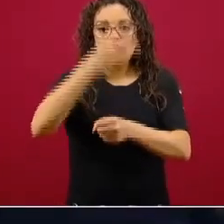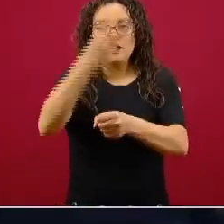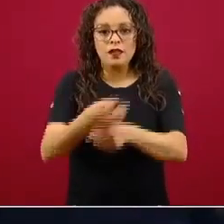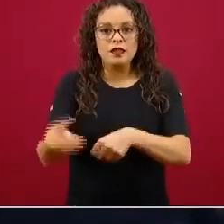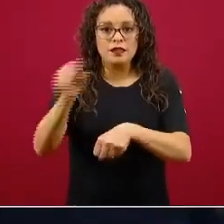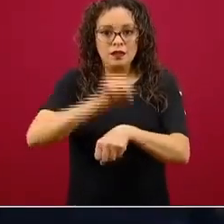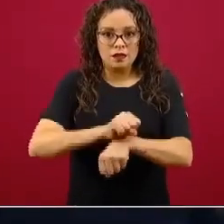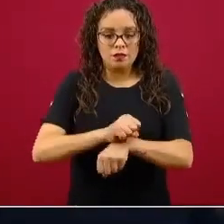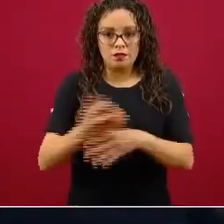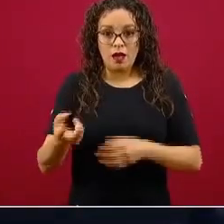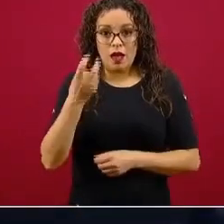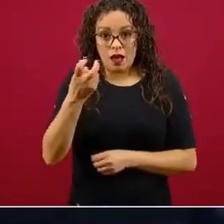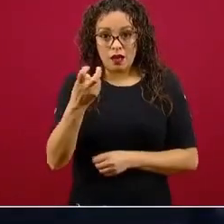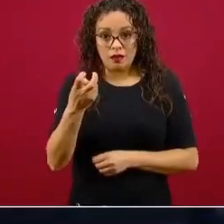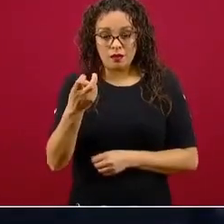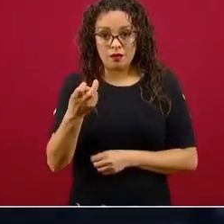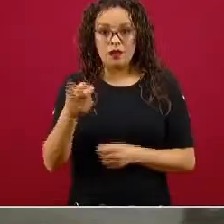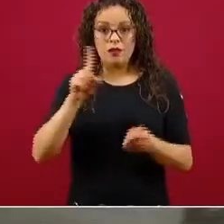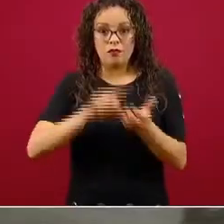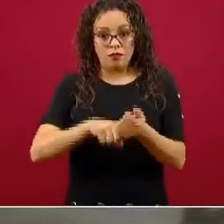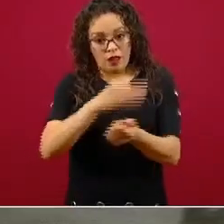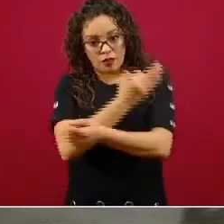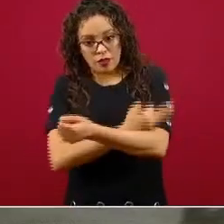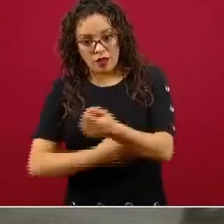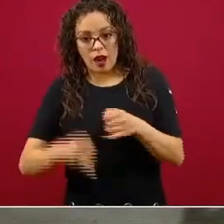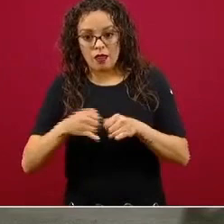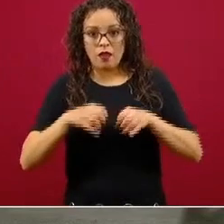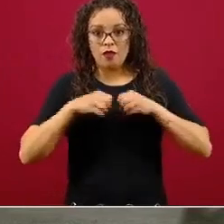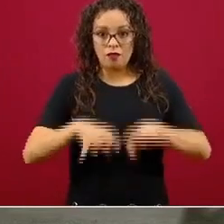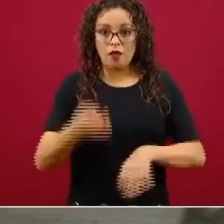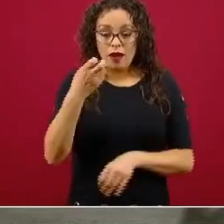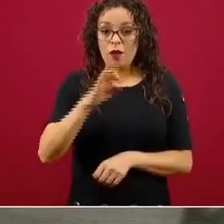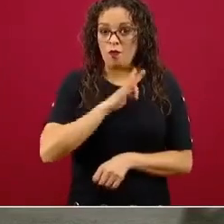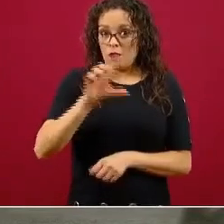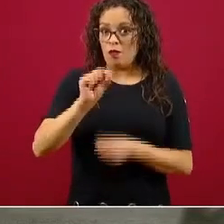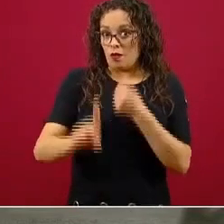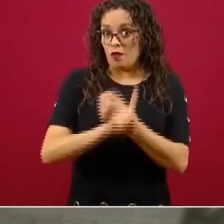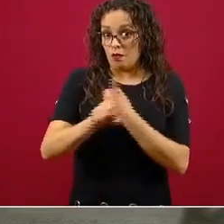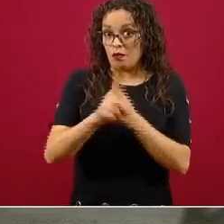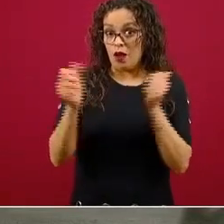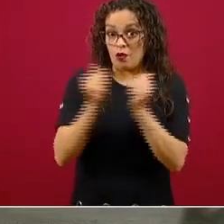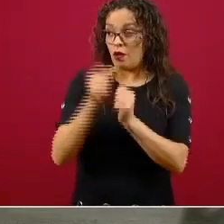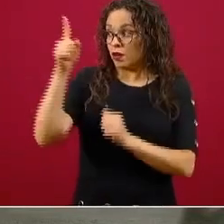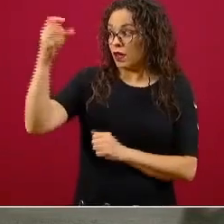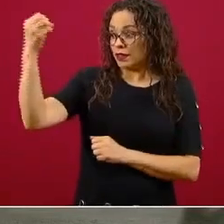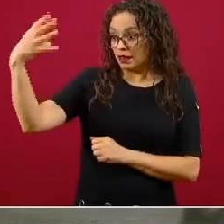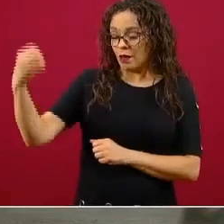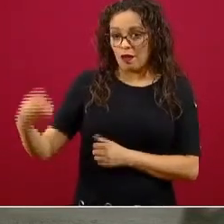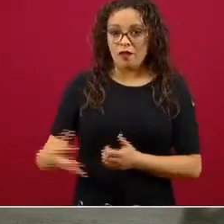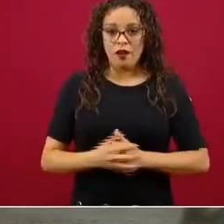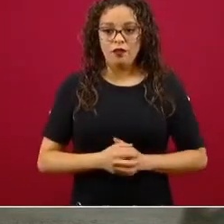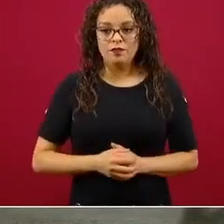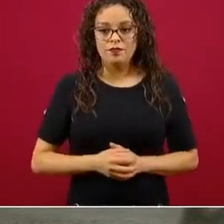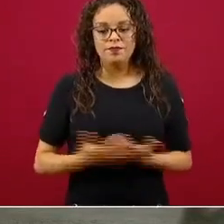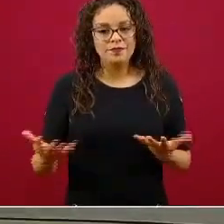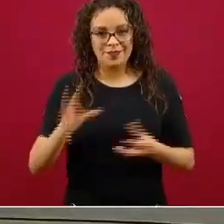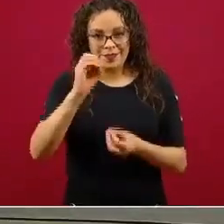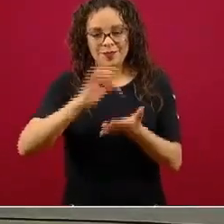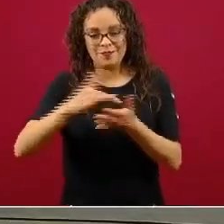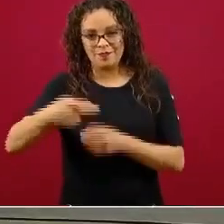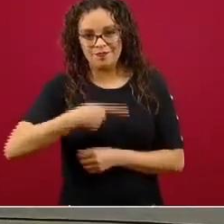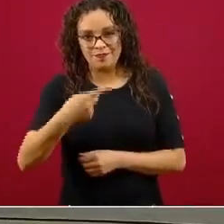doctor? Muchas gracias. Creo que su pregunta es más enfocada y ayuda a responderla. En todo el